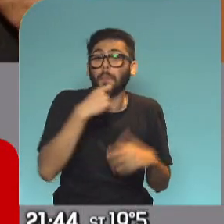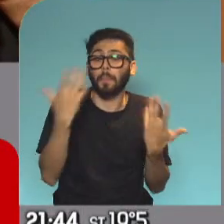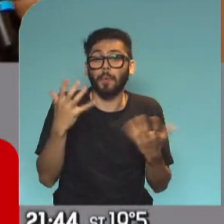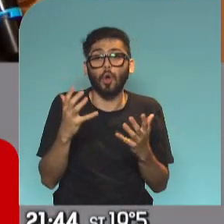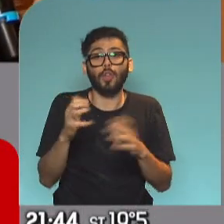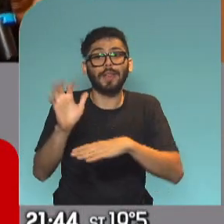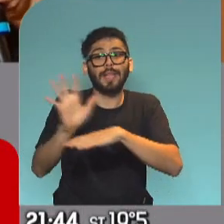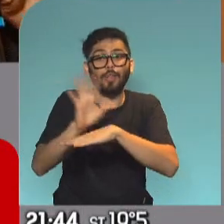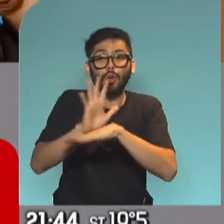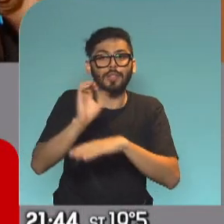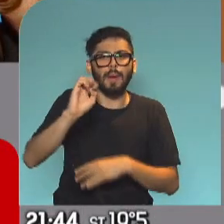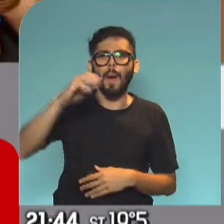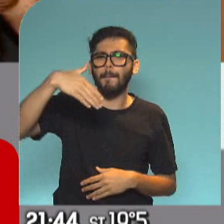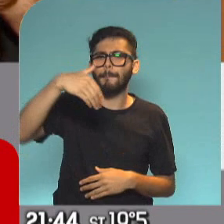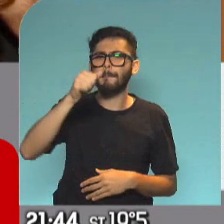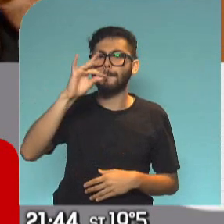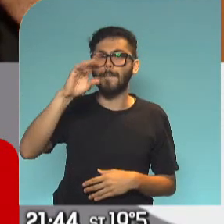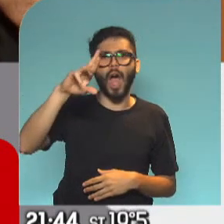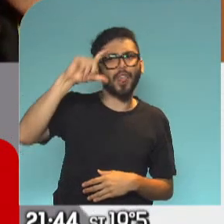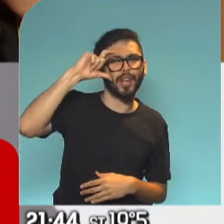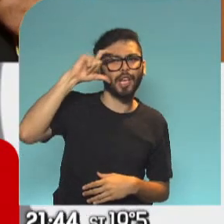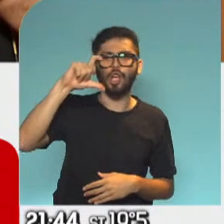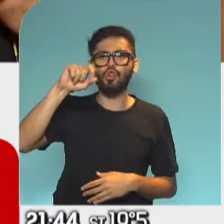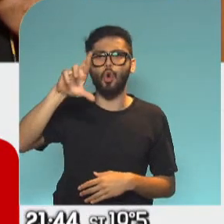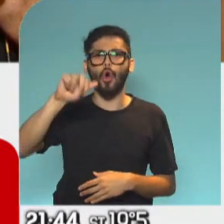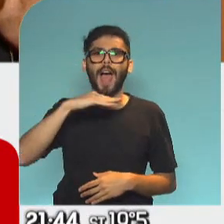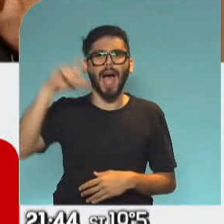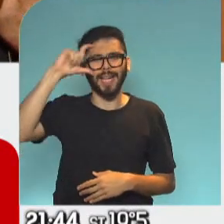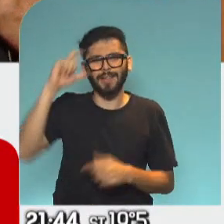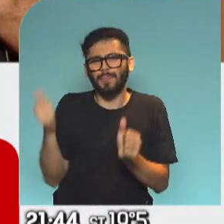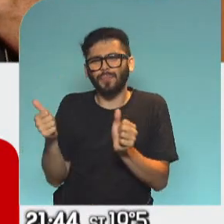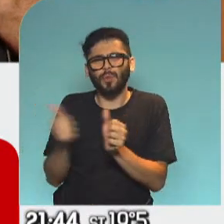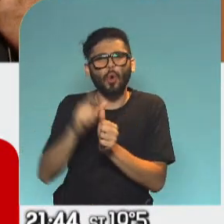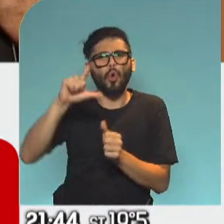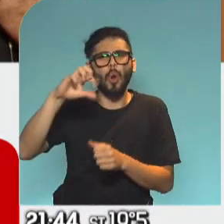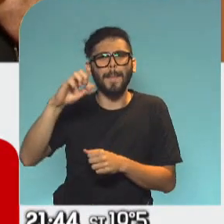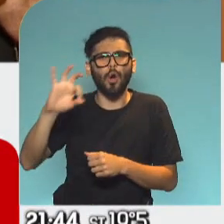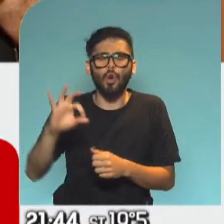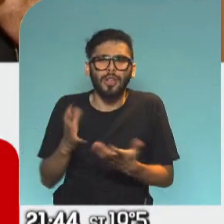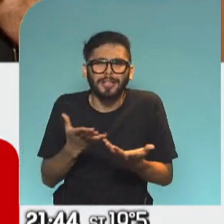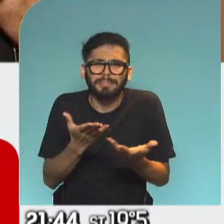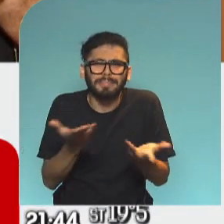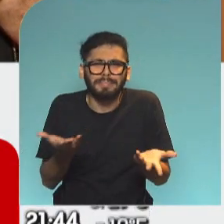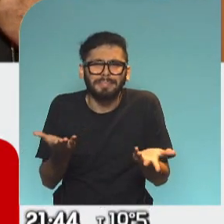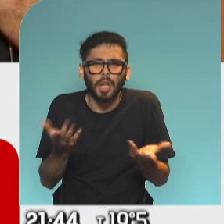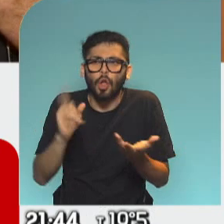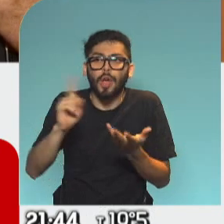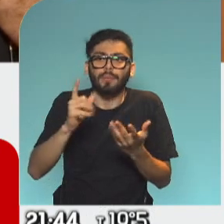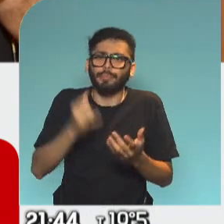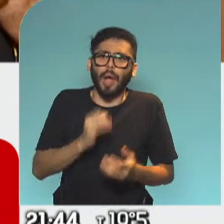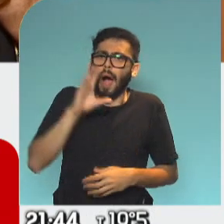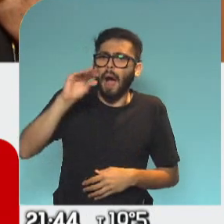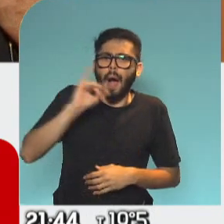Coraje, que era una obra de texto con Claudia Lapacó, no hubiera podido reinventarla virtualmente. Entonces, creo que mi realidad hubiera sido muy